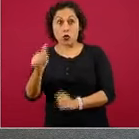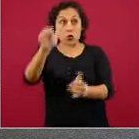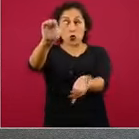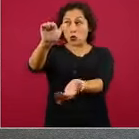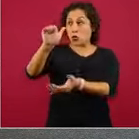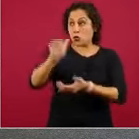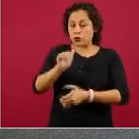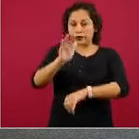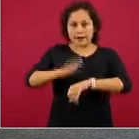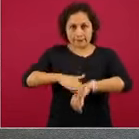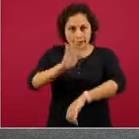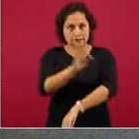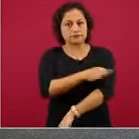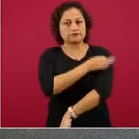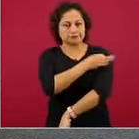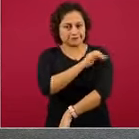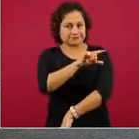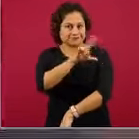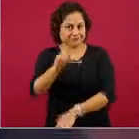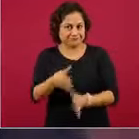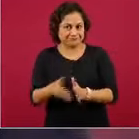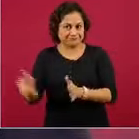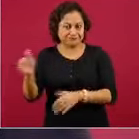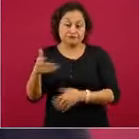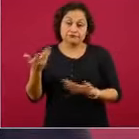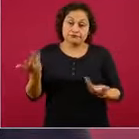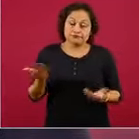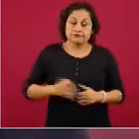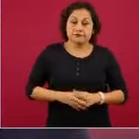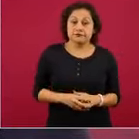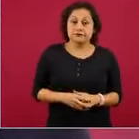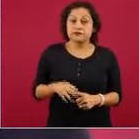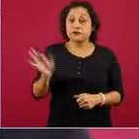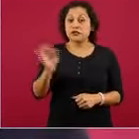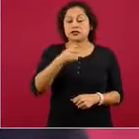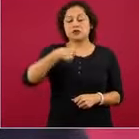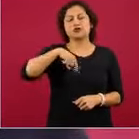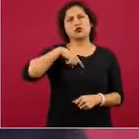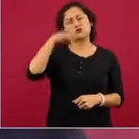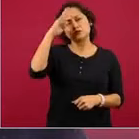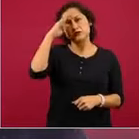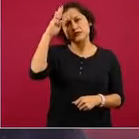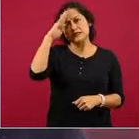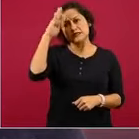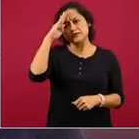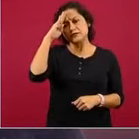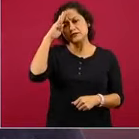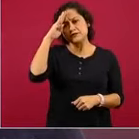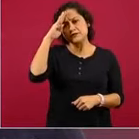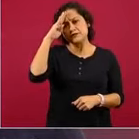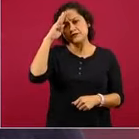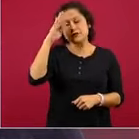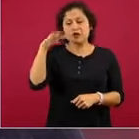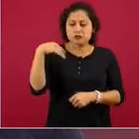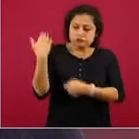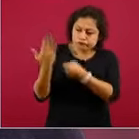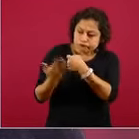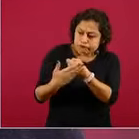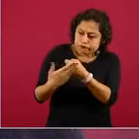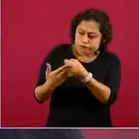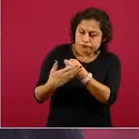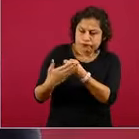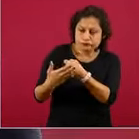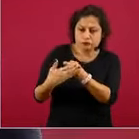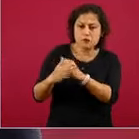potenciales vacunas que inclusive pues la expectativa es que puedan llegar o puedan estar listas para su